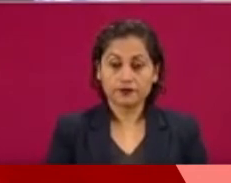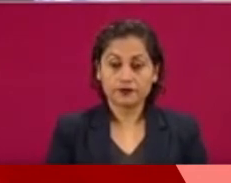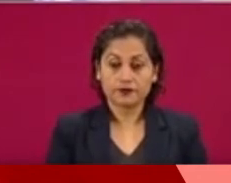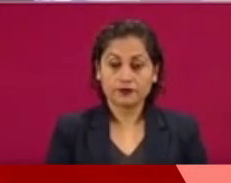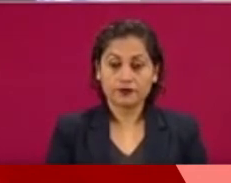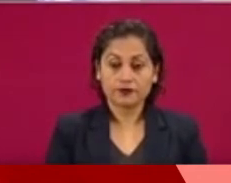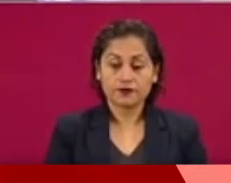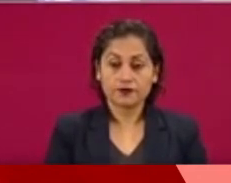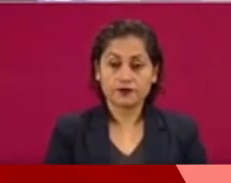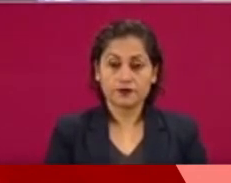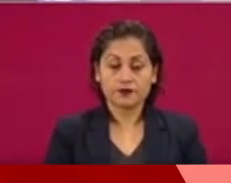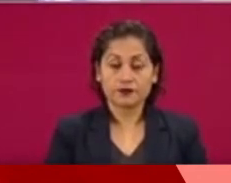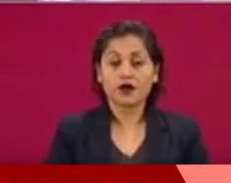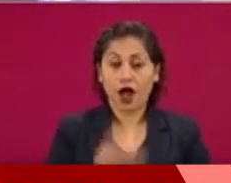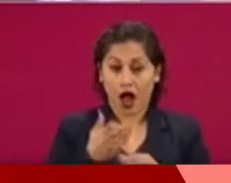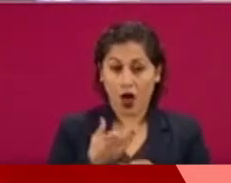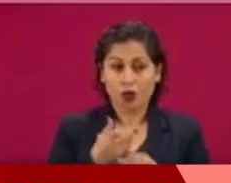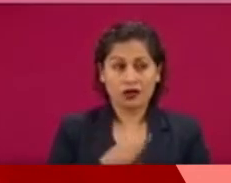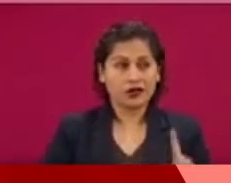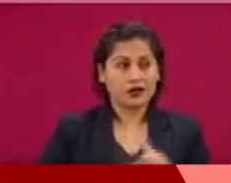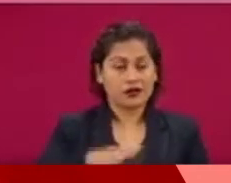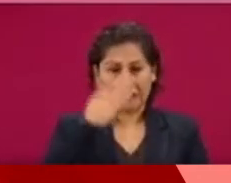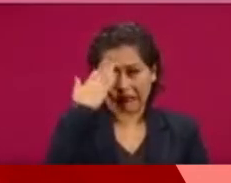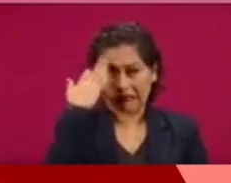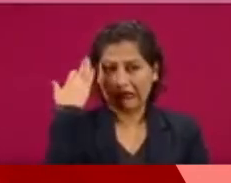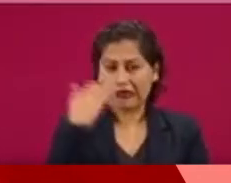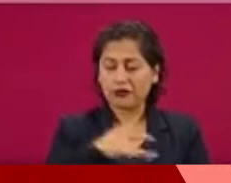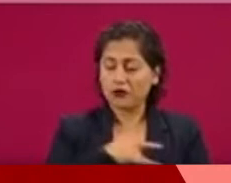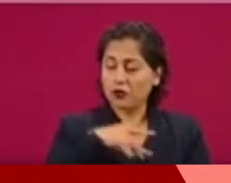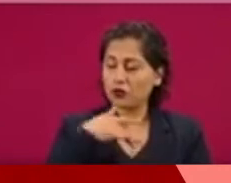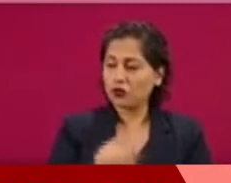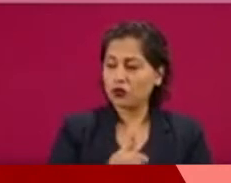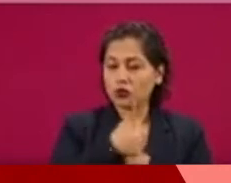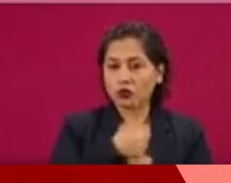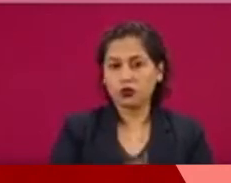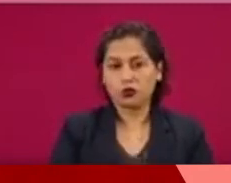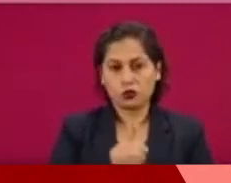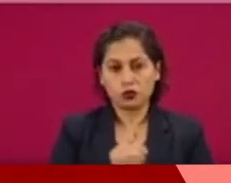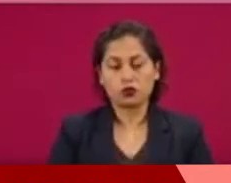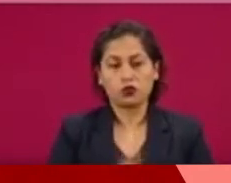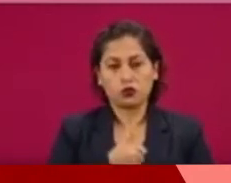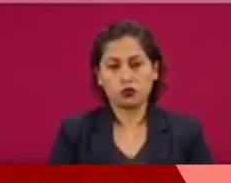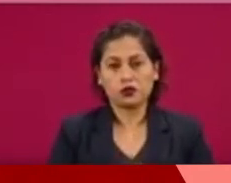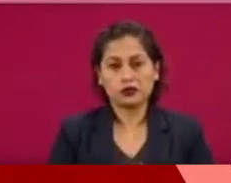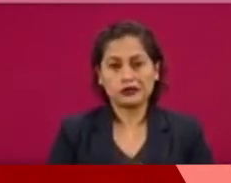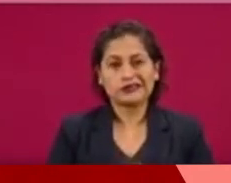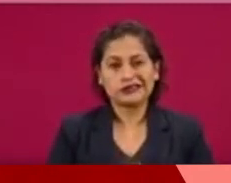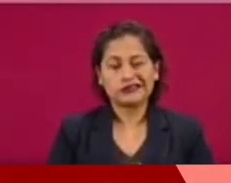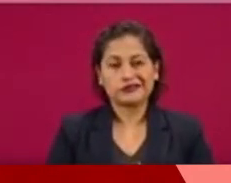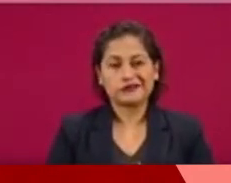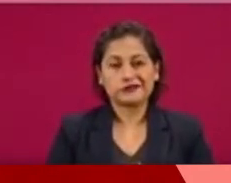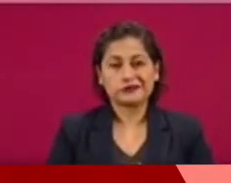situación, esta circunstancia de dolor, se viva una temporada de